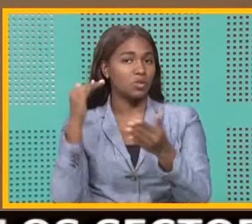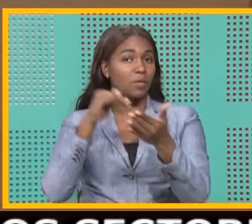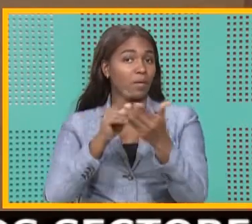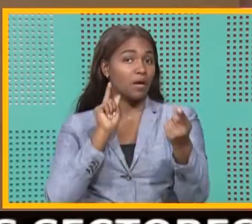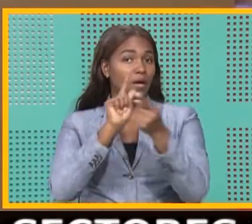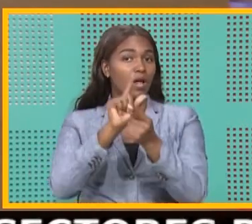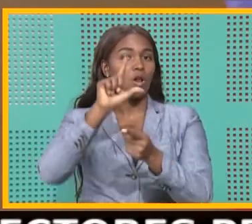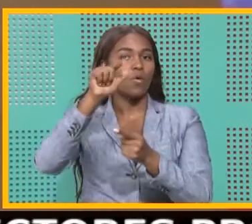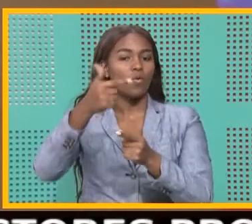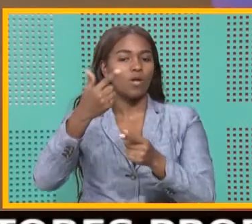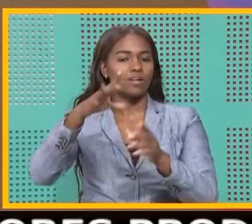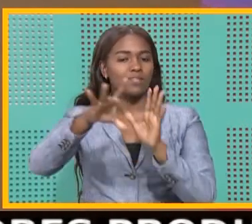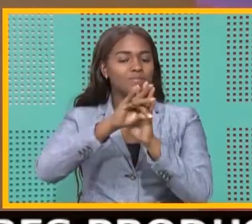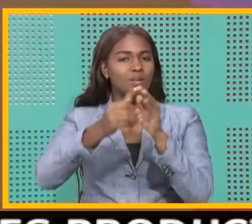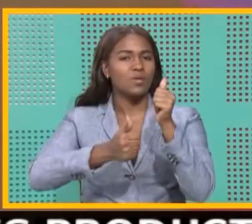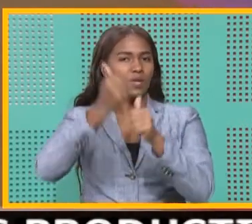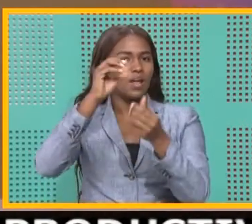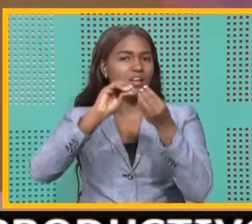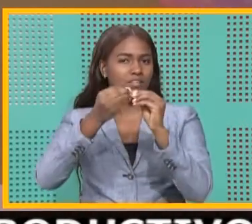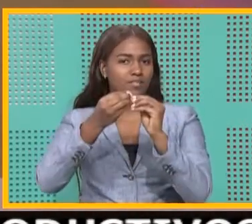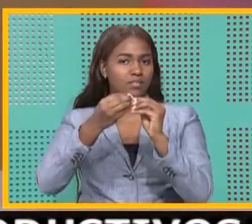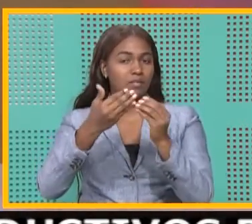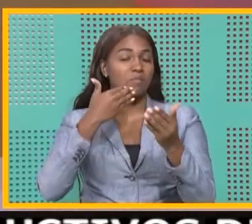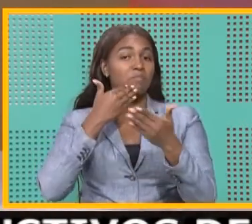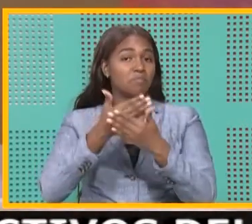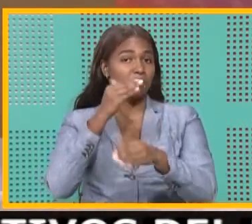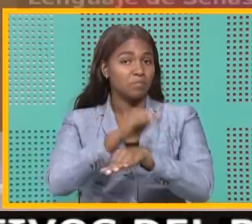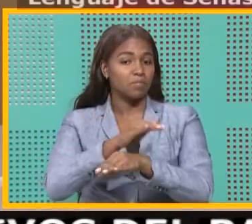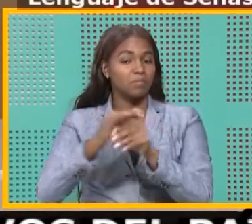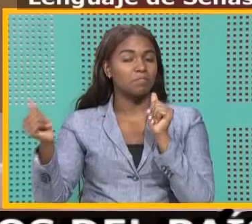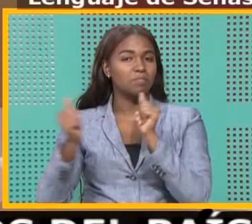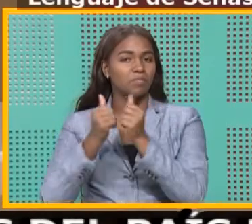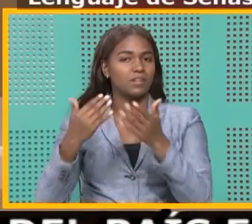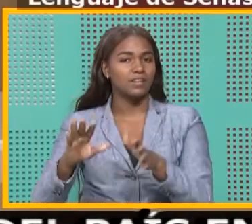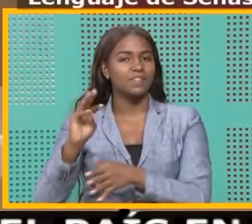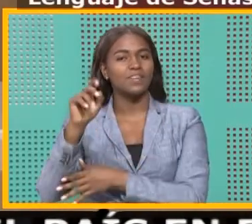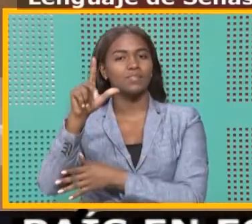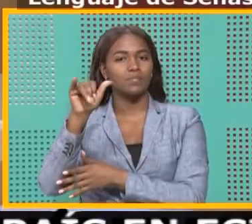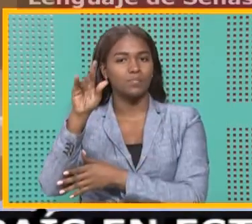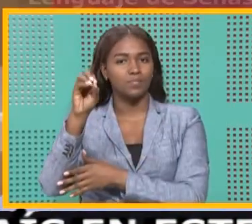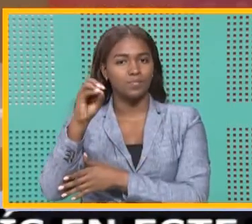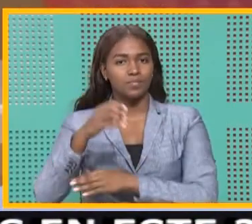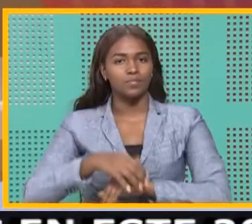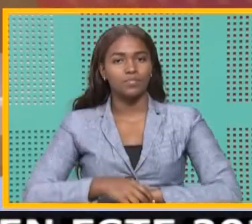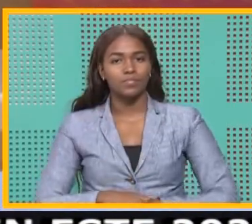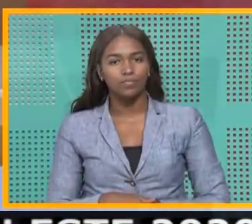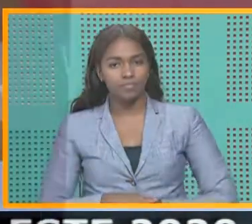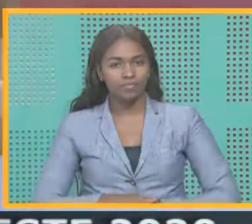después de la Lotería Nacional. Tengan buen provecho, les acompañó Manuel Mecariello.